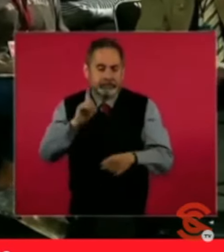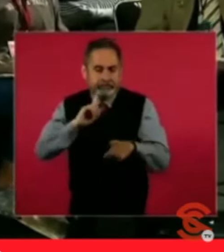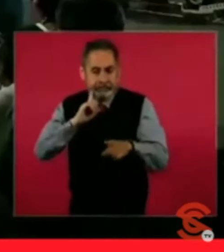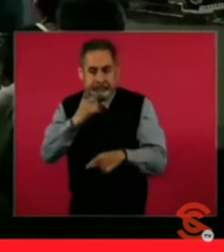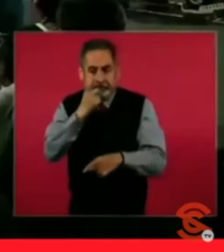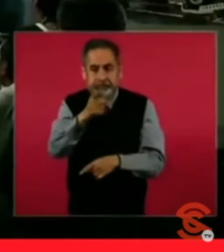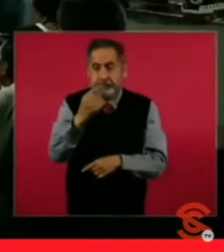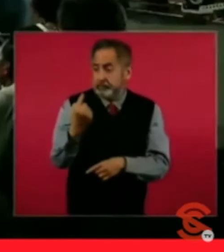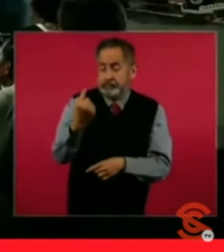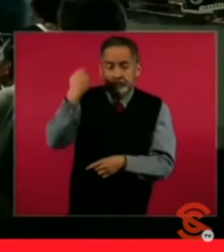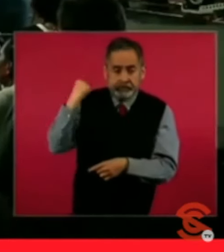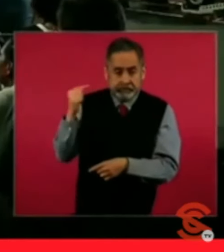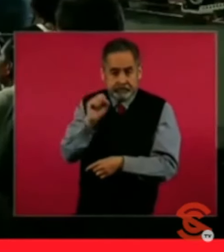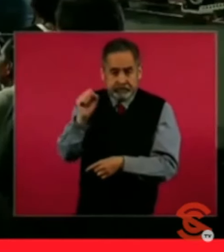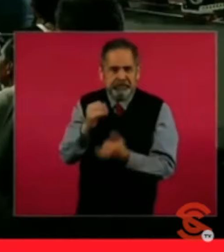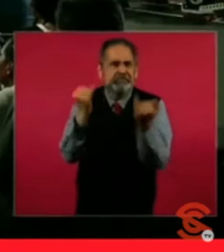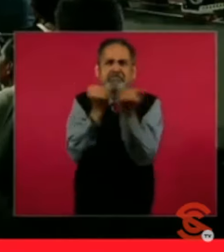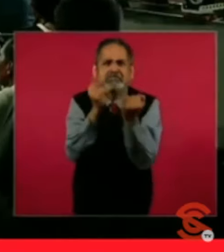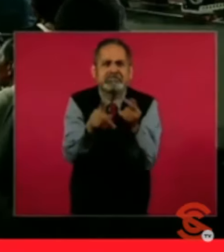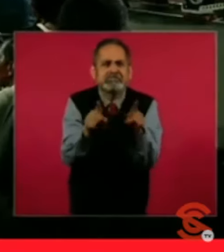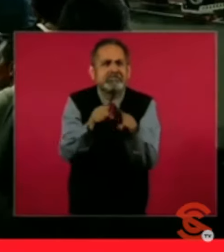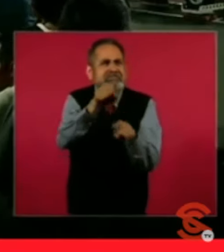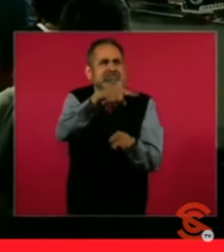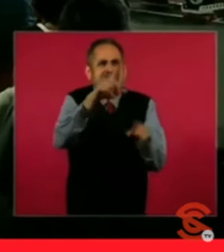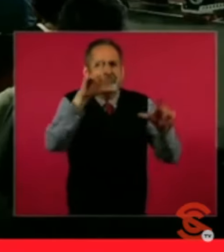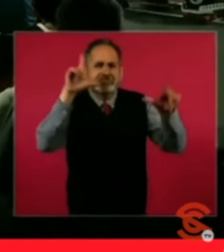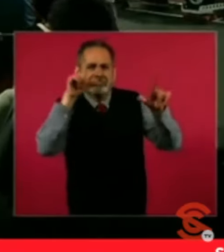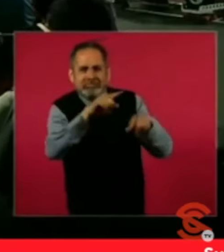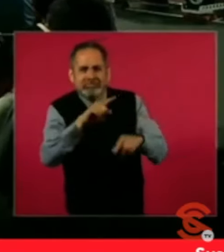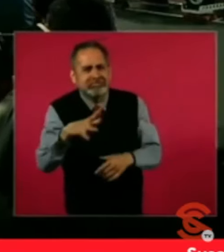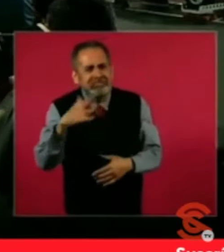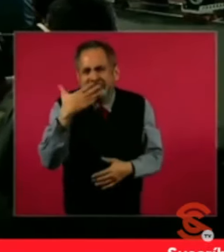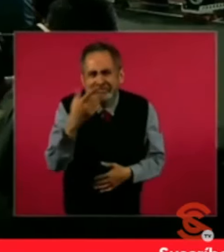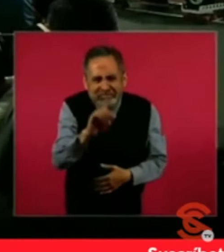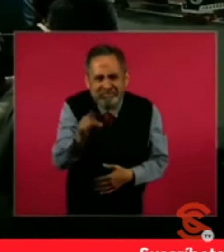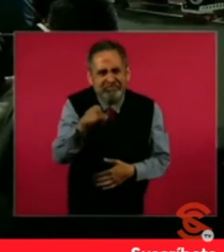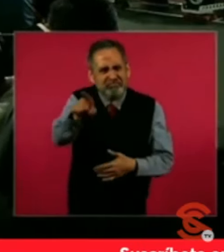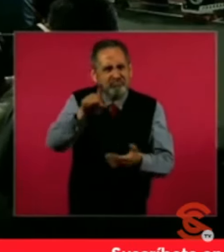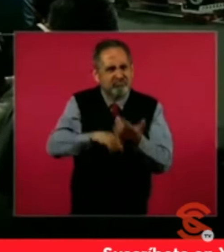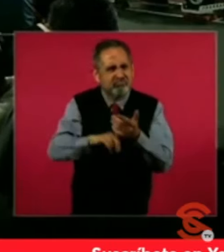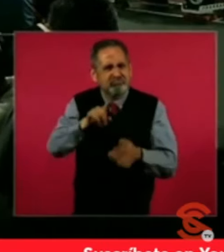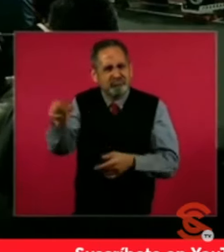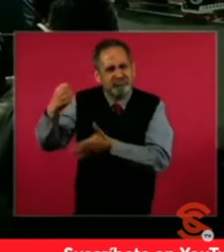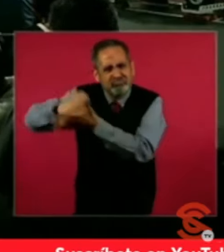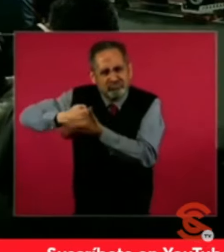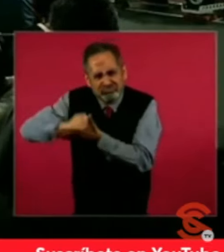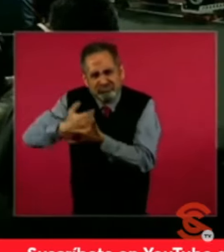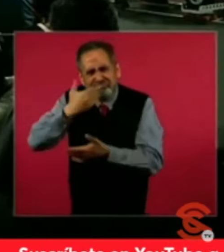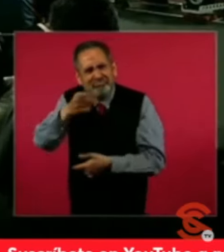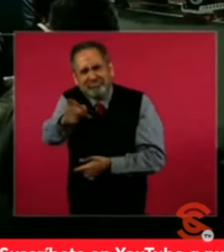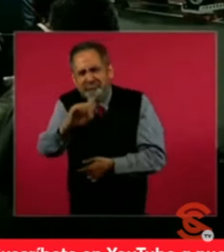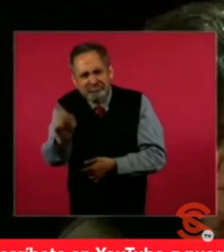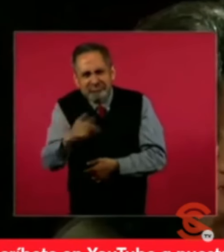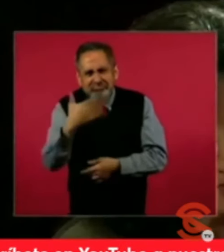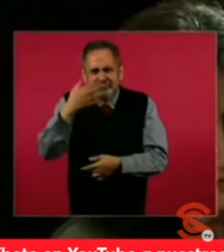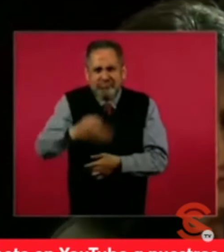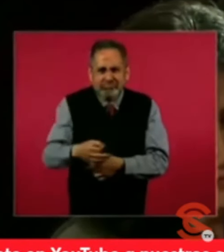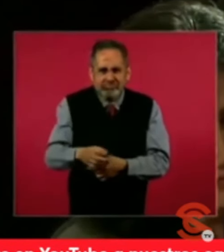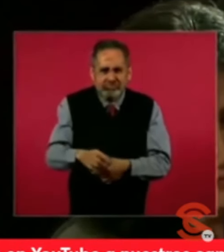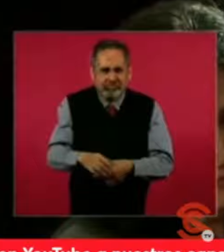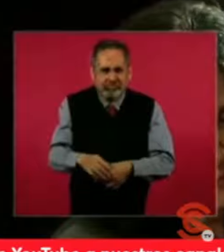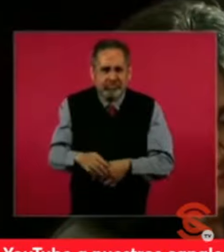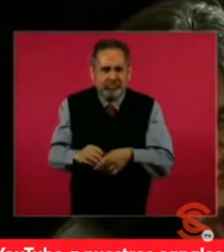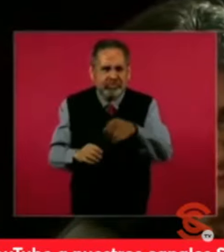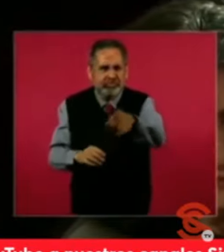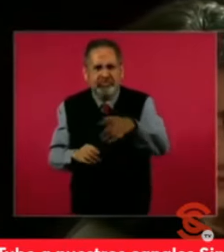semana es algo parecido. Y no es propio, no es digno de un hombre de izquierda, presidente. De un político, sí.